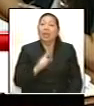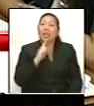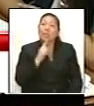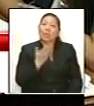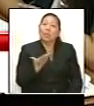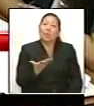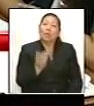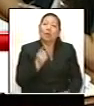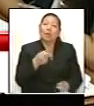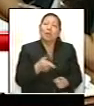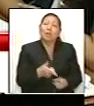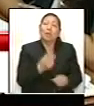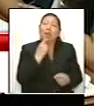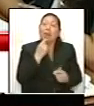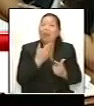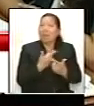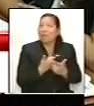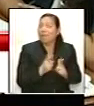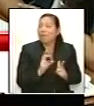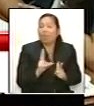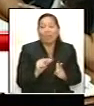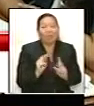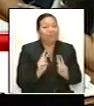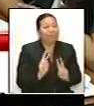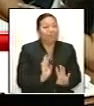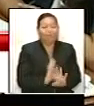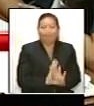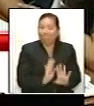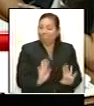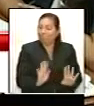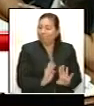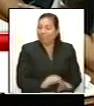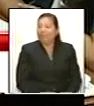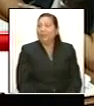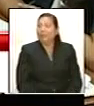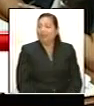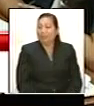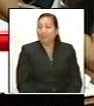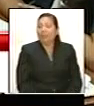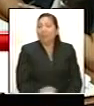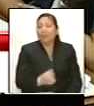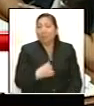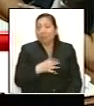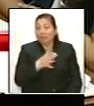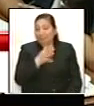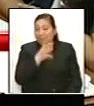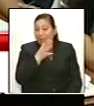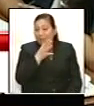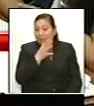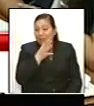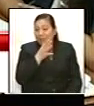delito contra la libertad, lo cual no lo ve Alta Tecnología. No sé